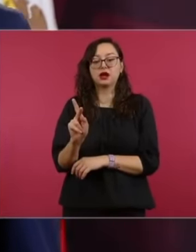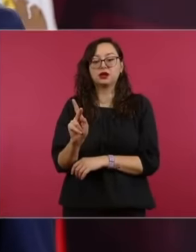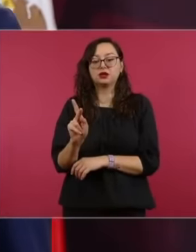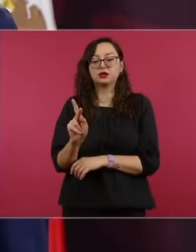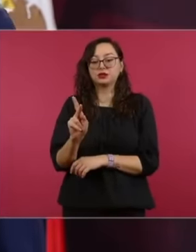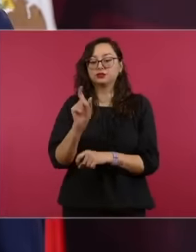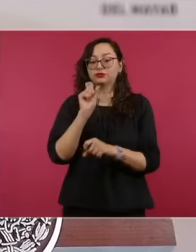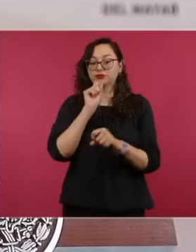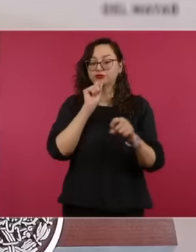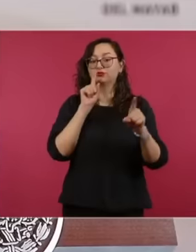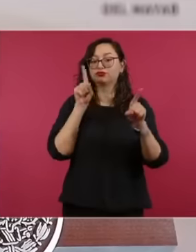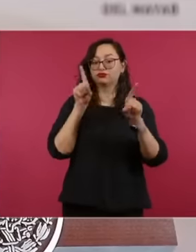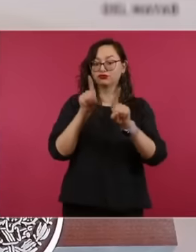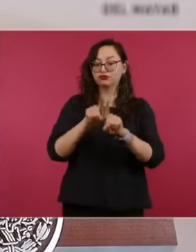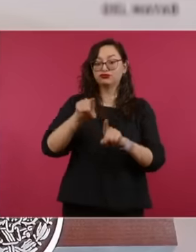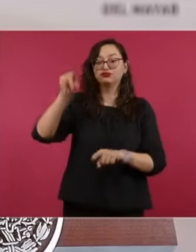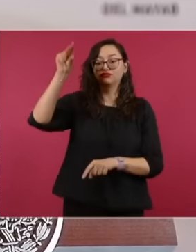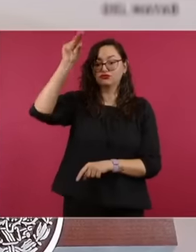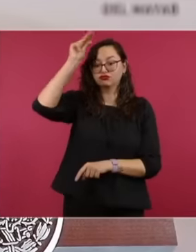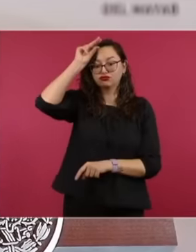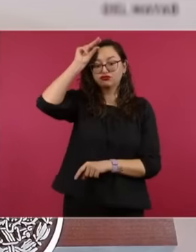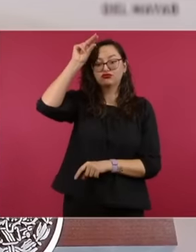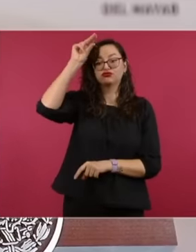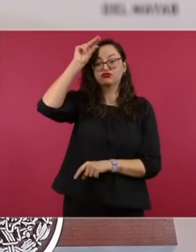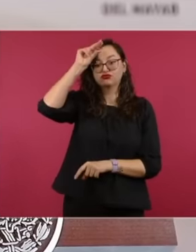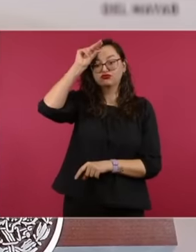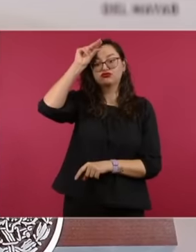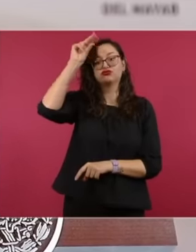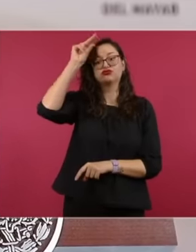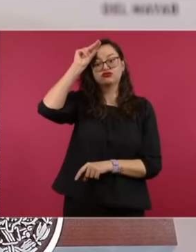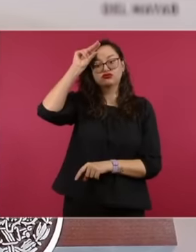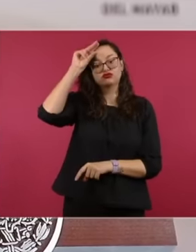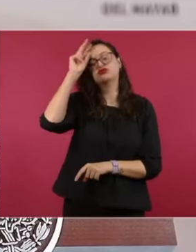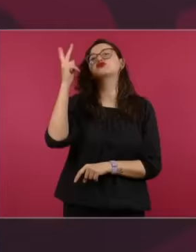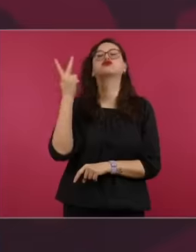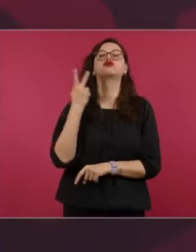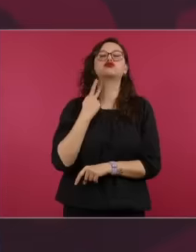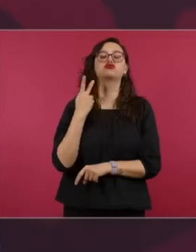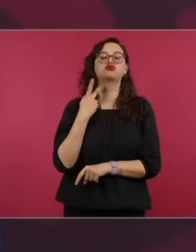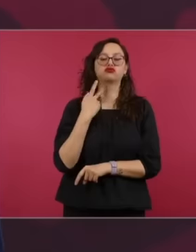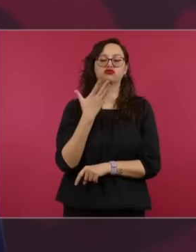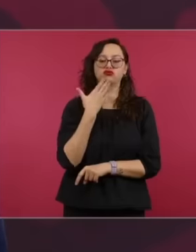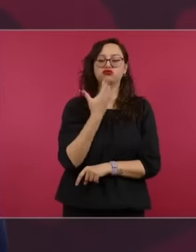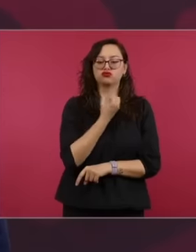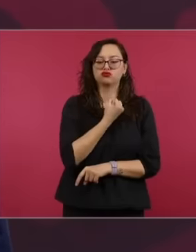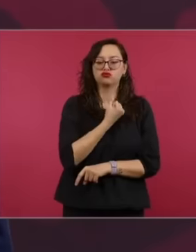gran pensador político. No solo tiene eso.